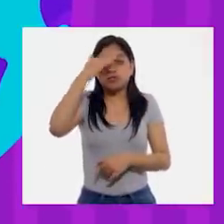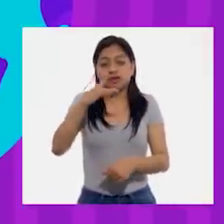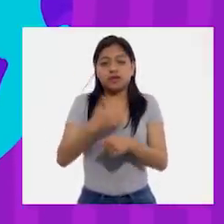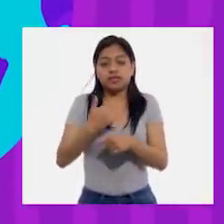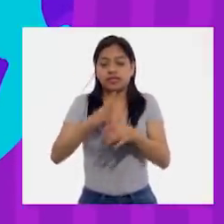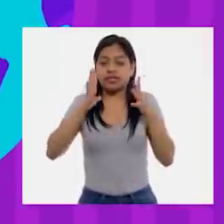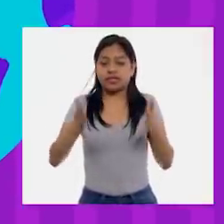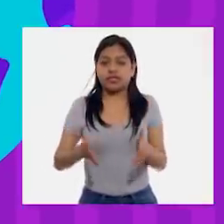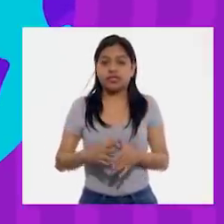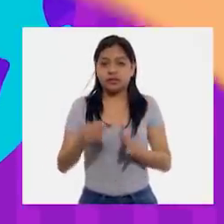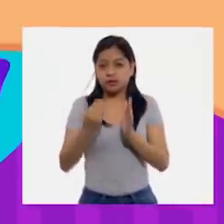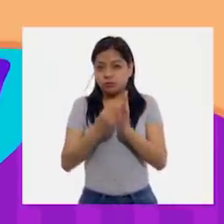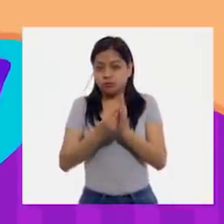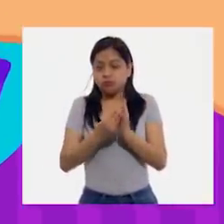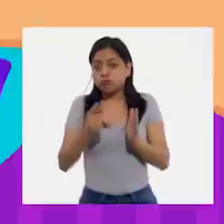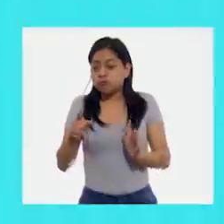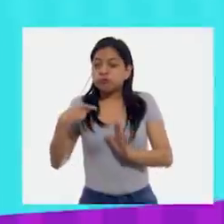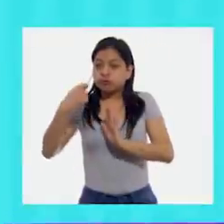para evitar contagiarnos.